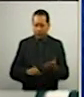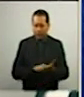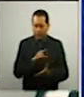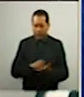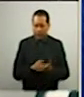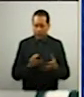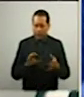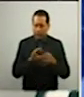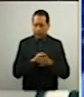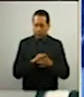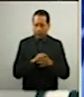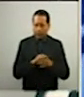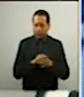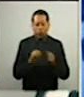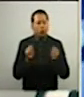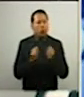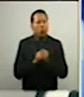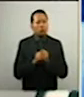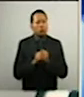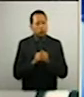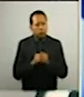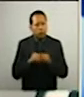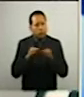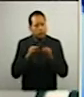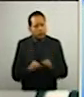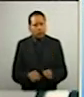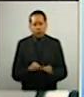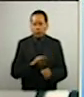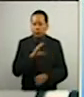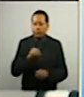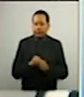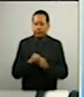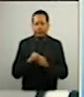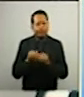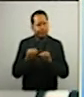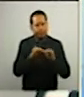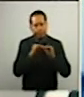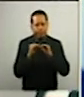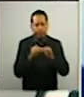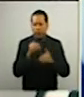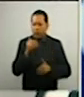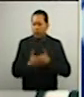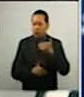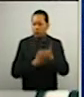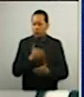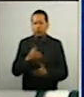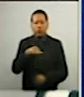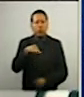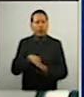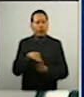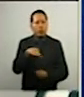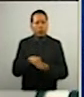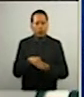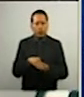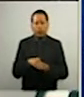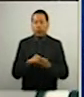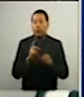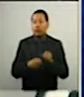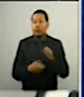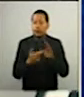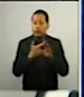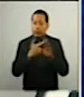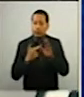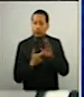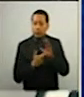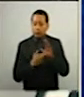los legisladores siguientes que fueran electos en 2018 y que a su vez pudiesen, en el caso de los diputados, aspirar